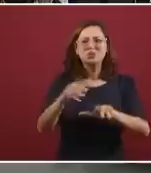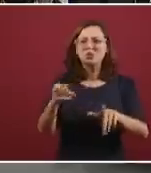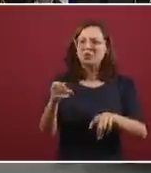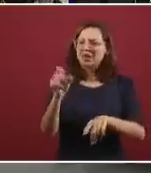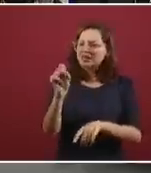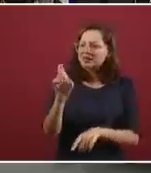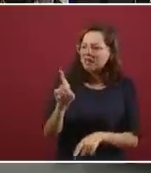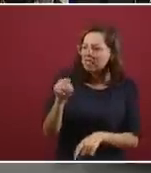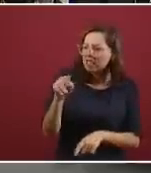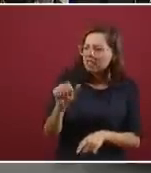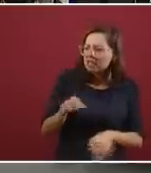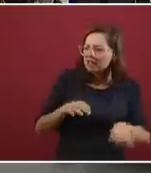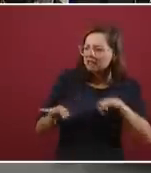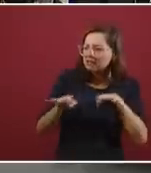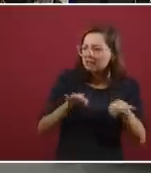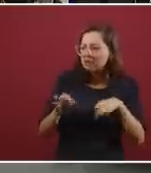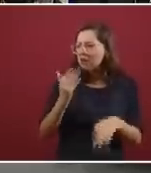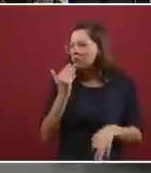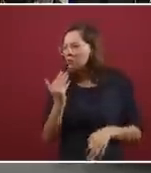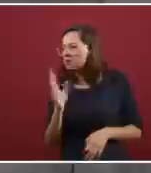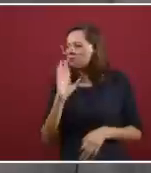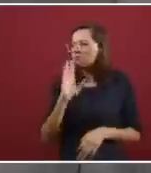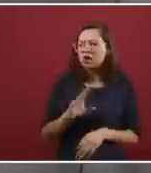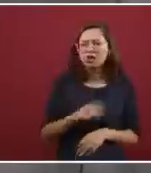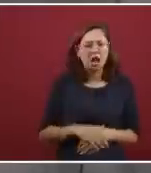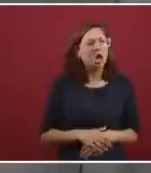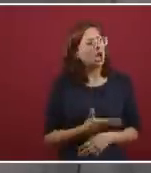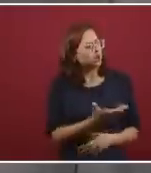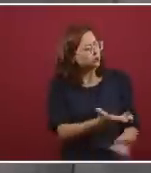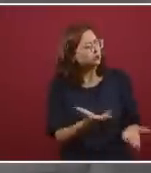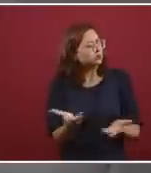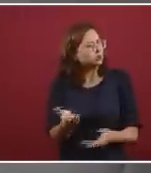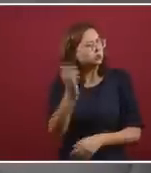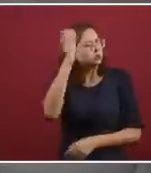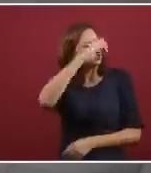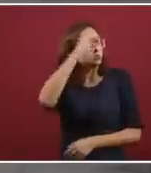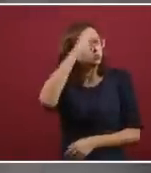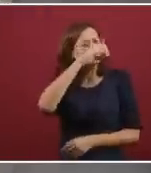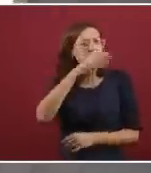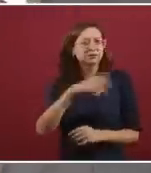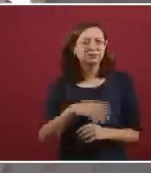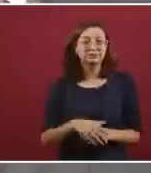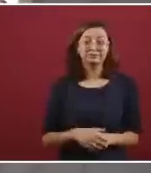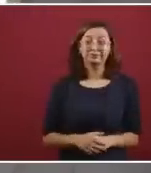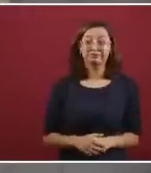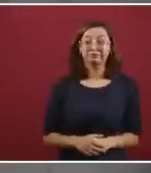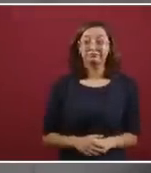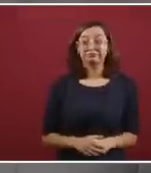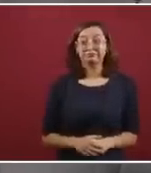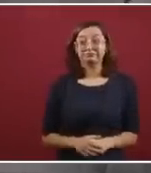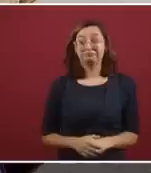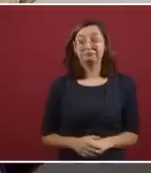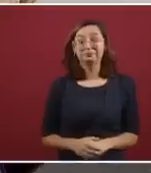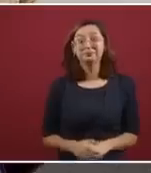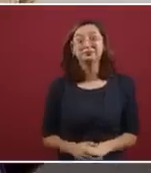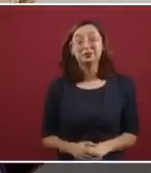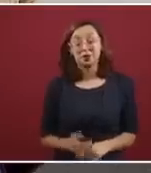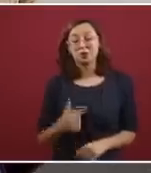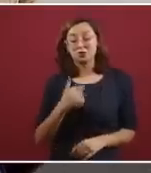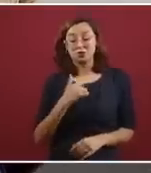armadas y se le permitía nos vamos en la oposición me tocó